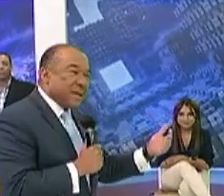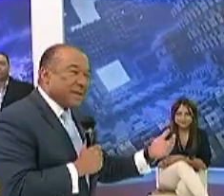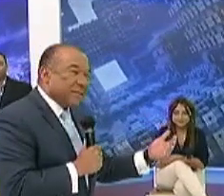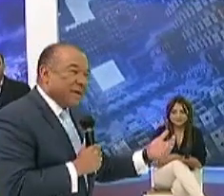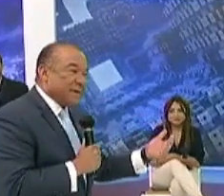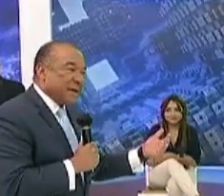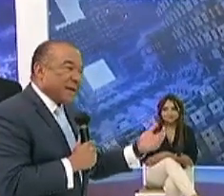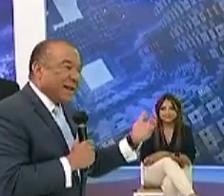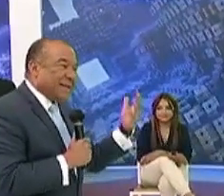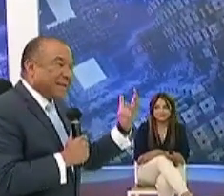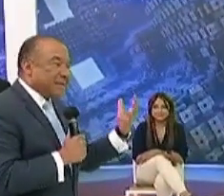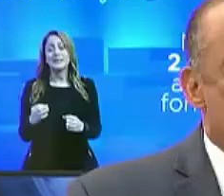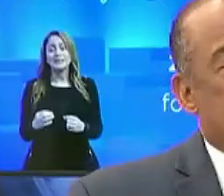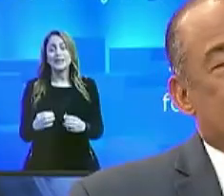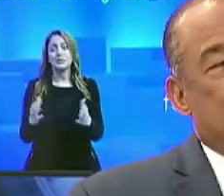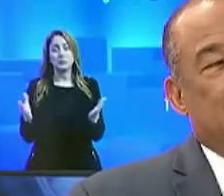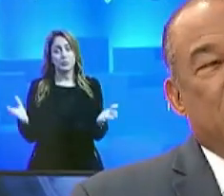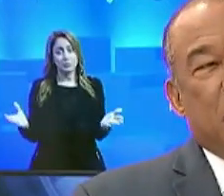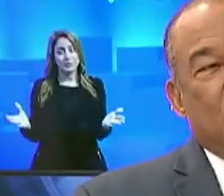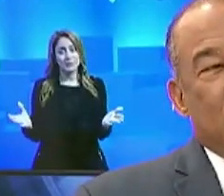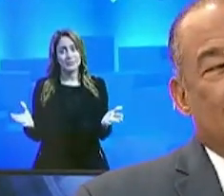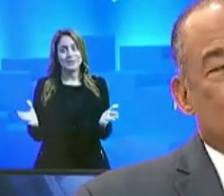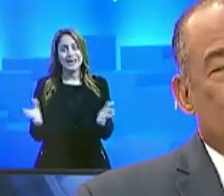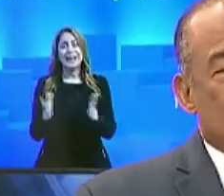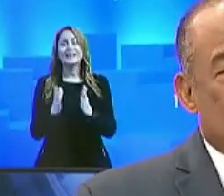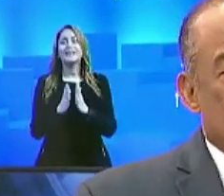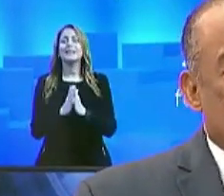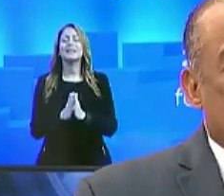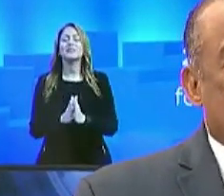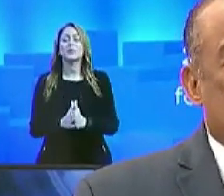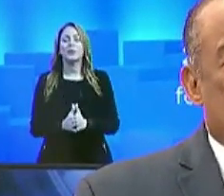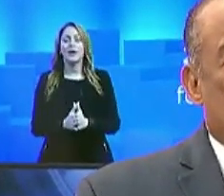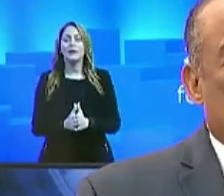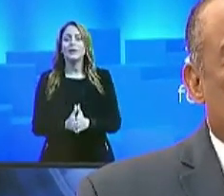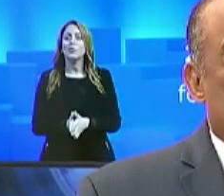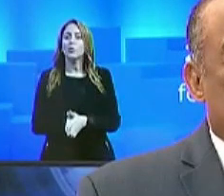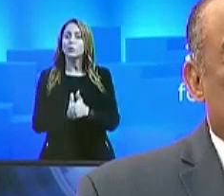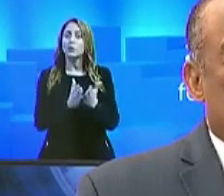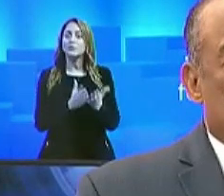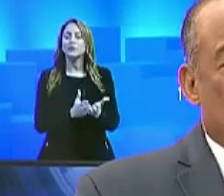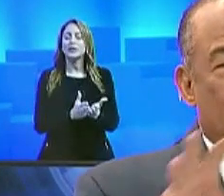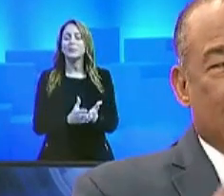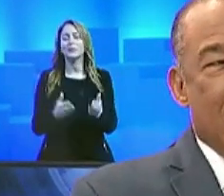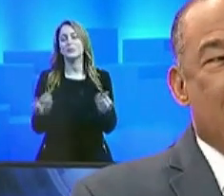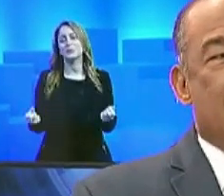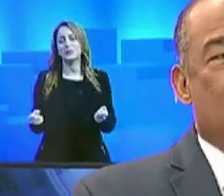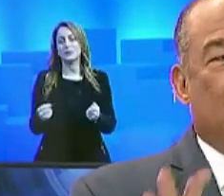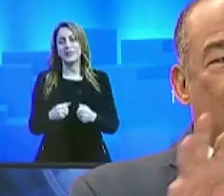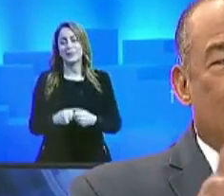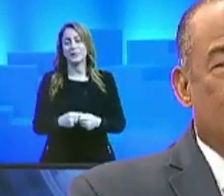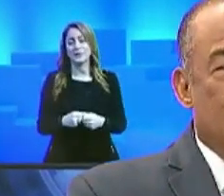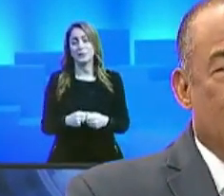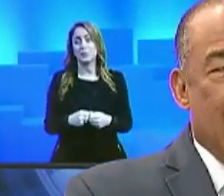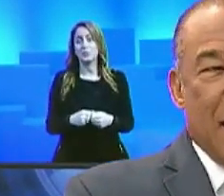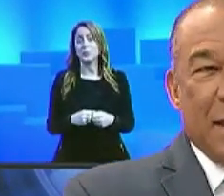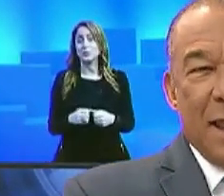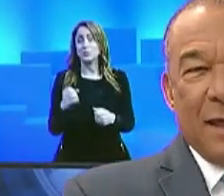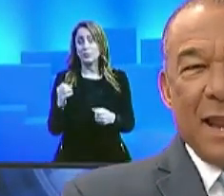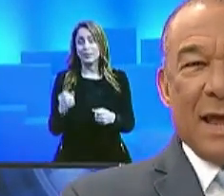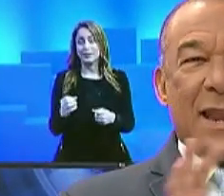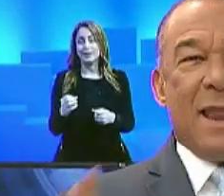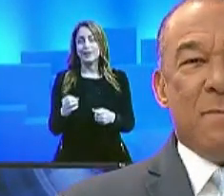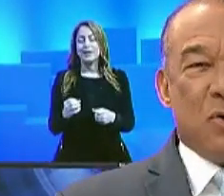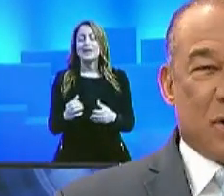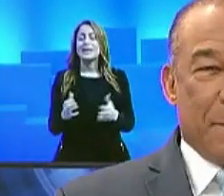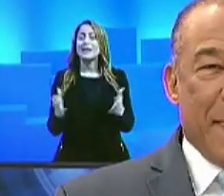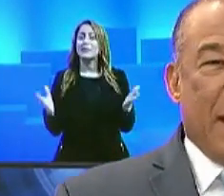a la presidencia, fíjese que las reseñas que hace el periódico hoy del almuerzo del Grupo Corripio, todas están alrededor